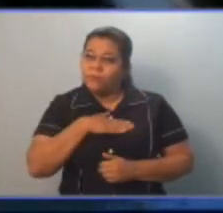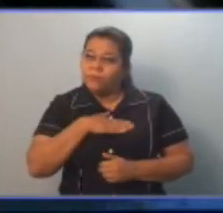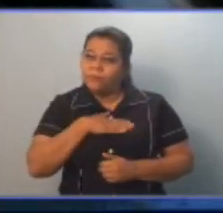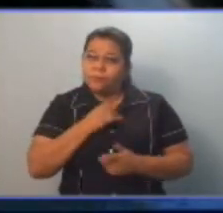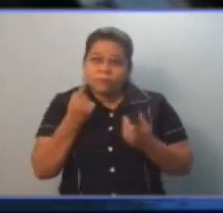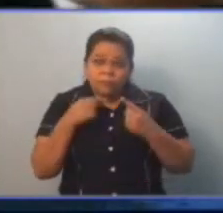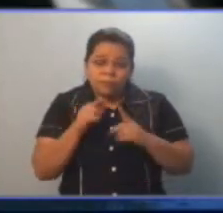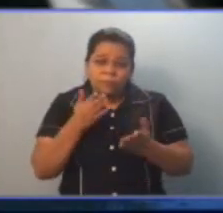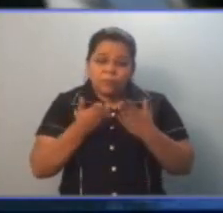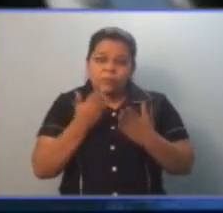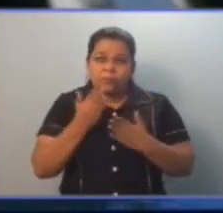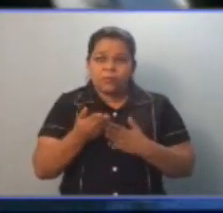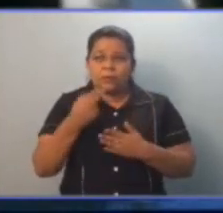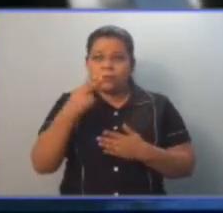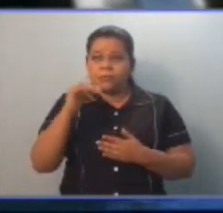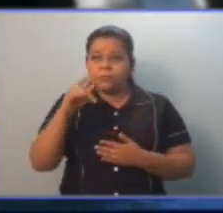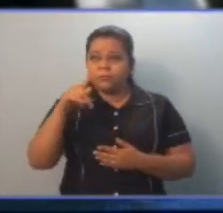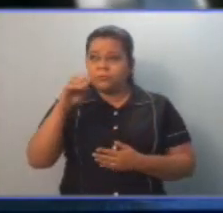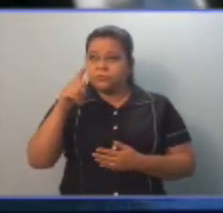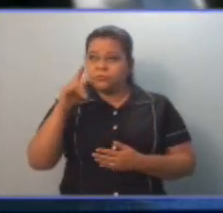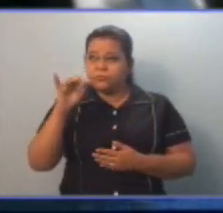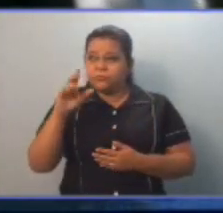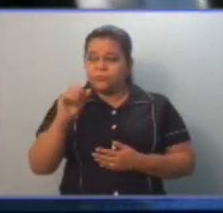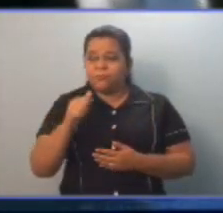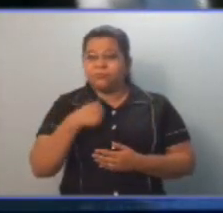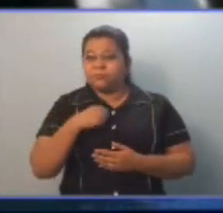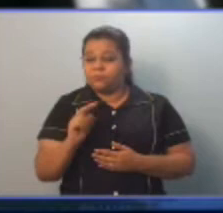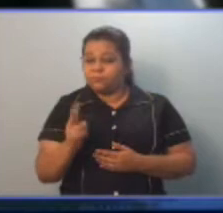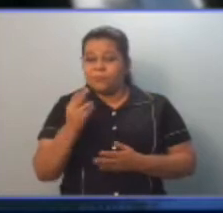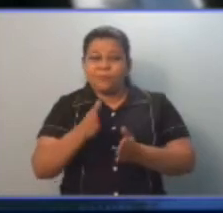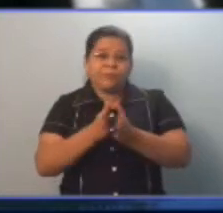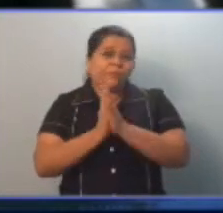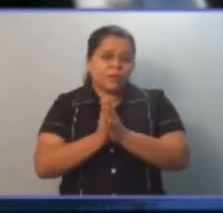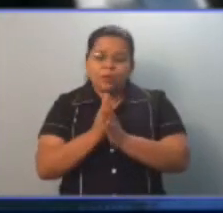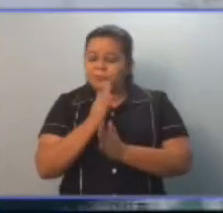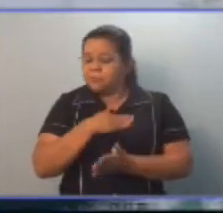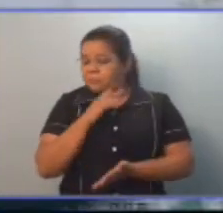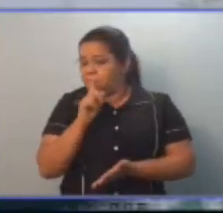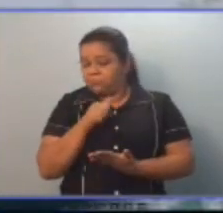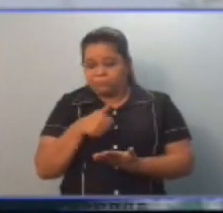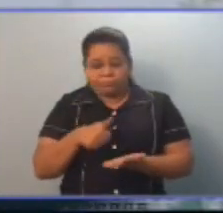hipotética. Tengo la doble disculpa de no ser abogado.